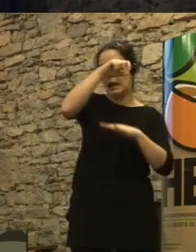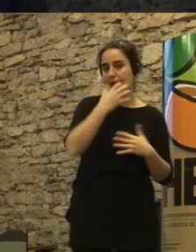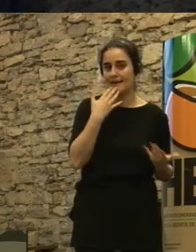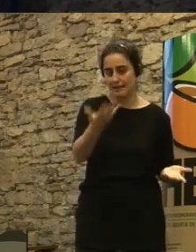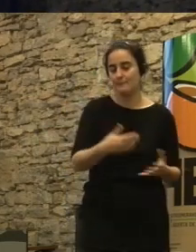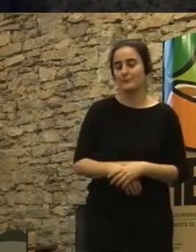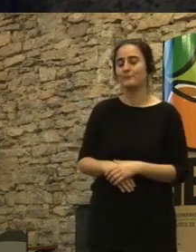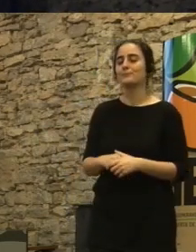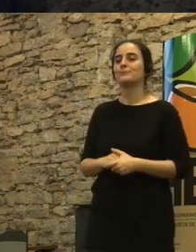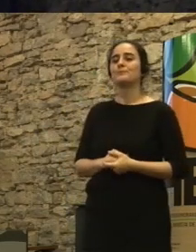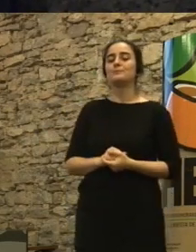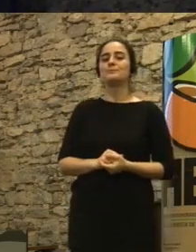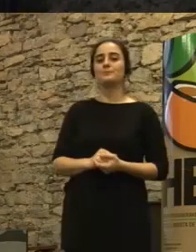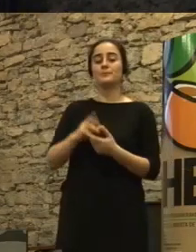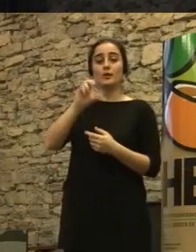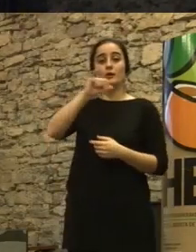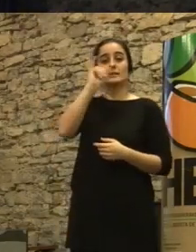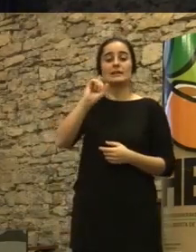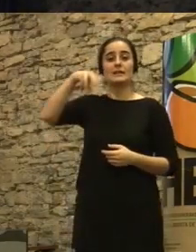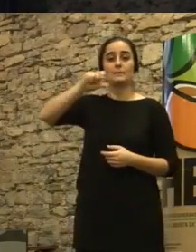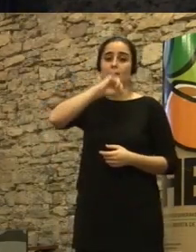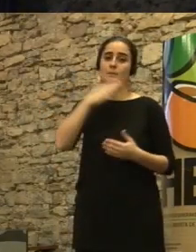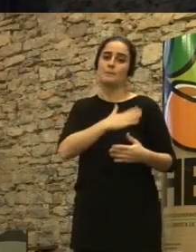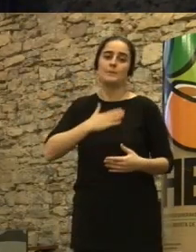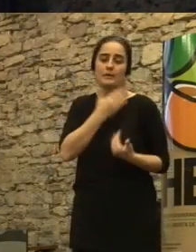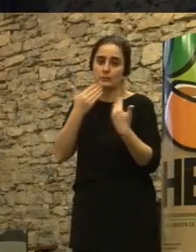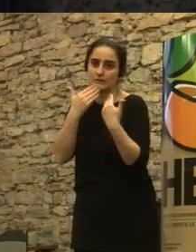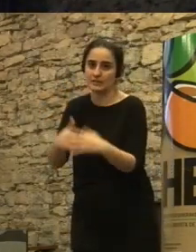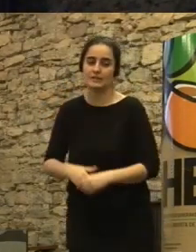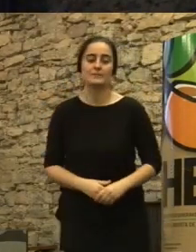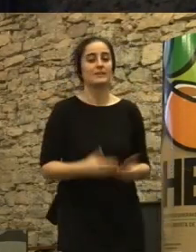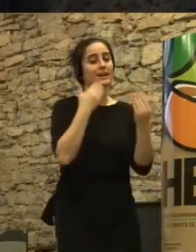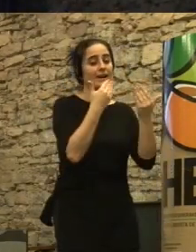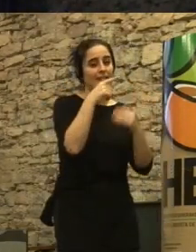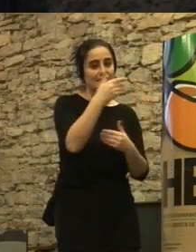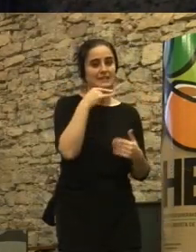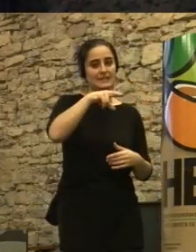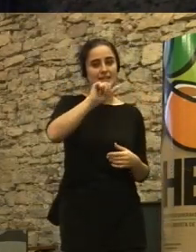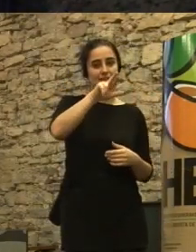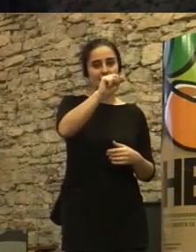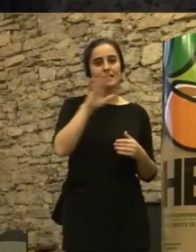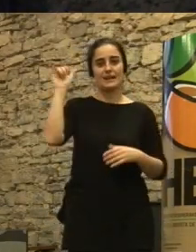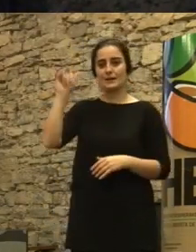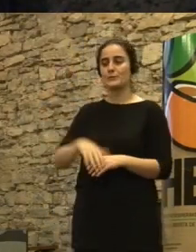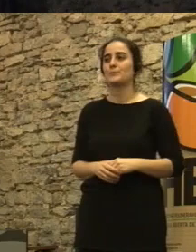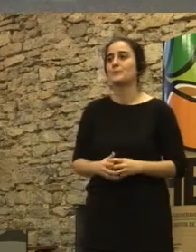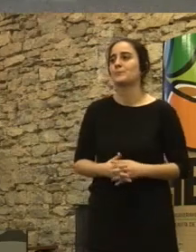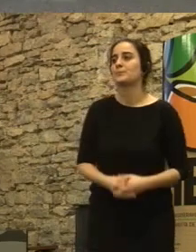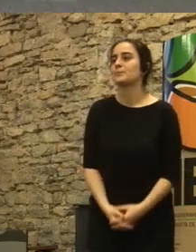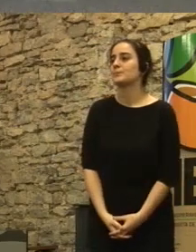Necesito una escalera. Rosa Jiménez, ha sido un placer, muchísimas gracias. Muchísimas gracias a ti, Nayara. Hasta luego, Agur.